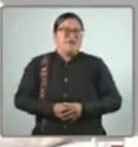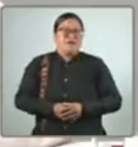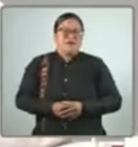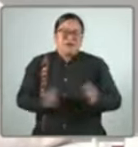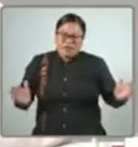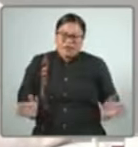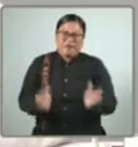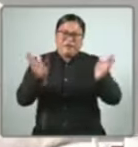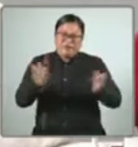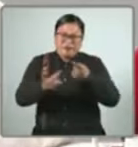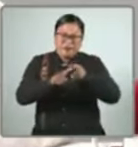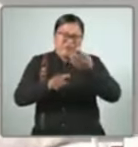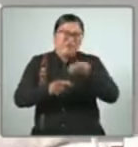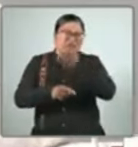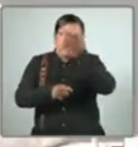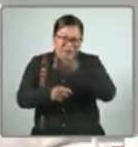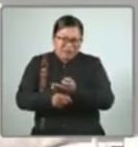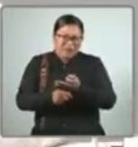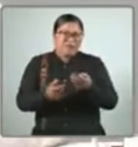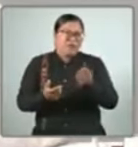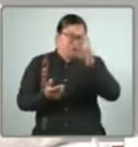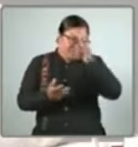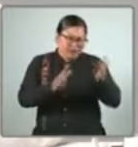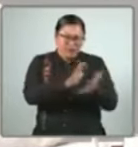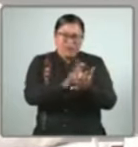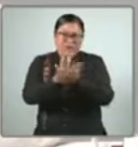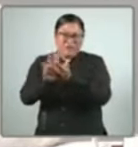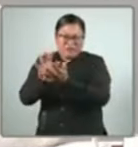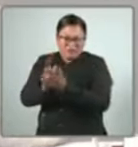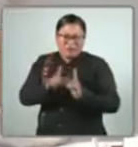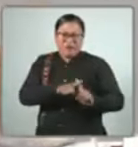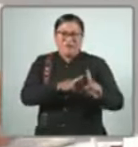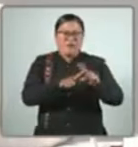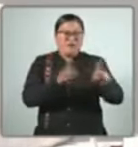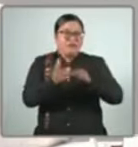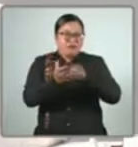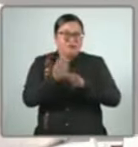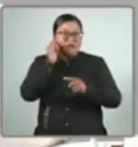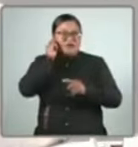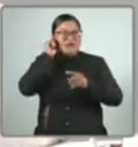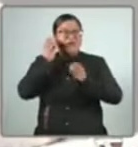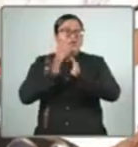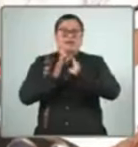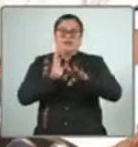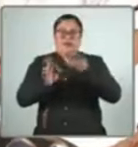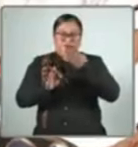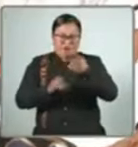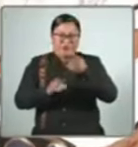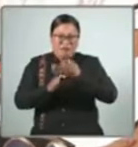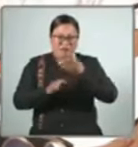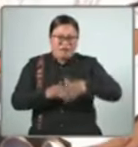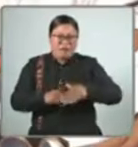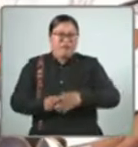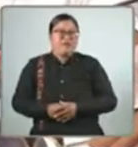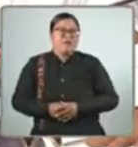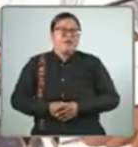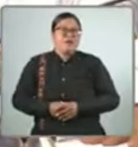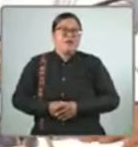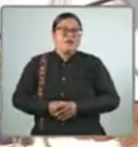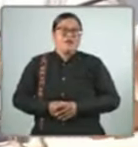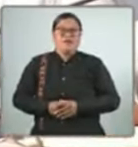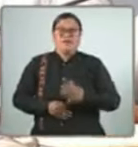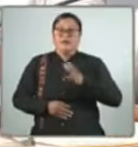animando a sus estudiantes, llevándolos a participar a los diferentes lugares, como les mencionaron también, ¿no? ¿No? De